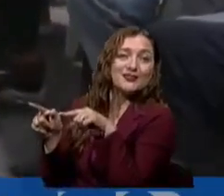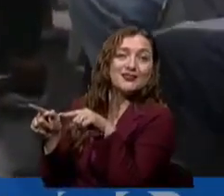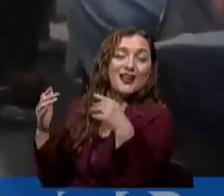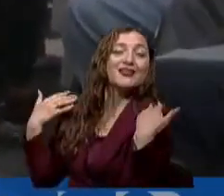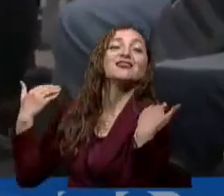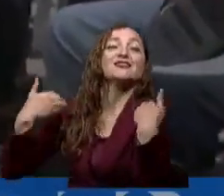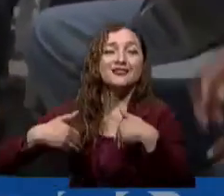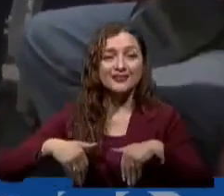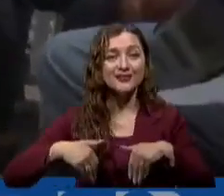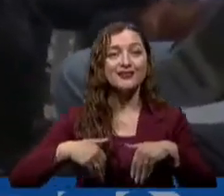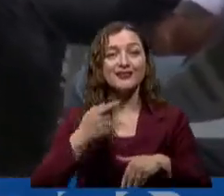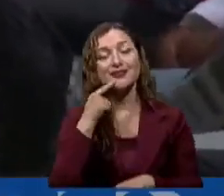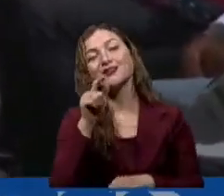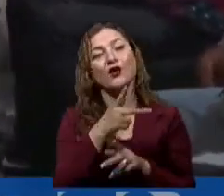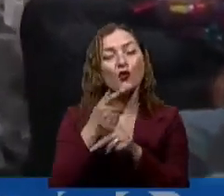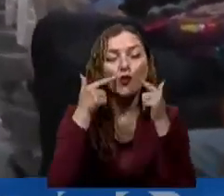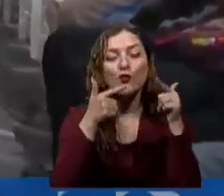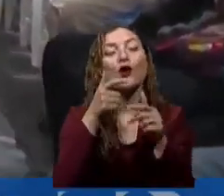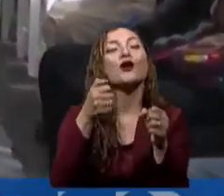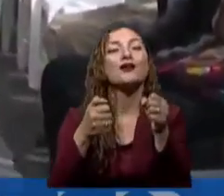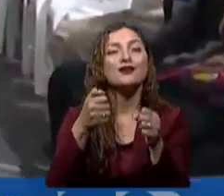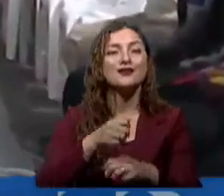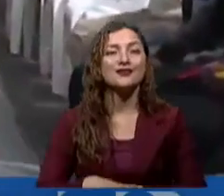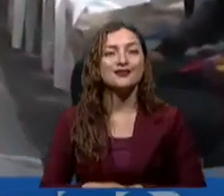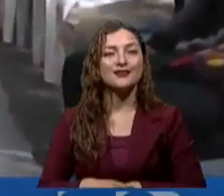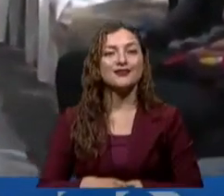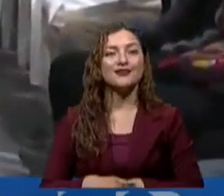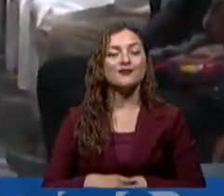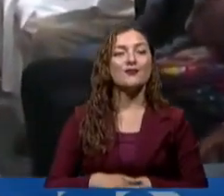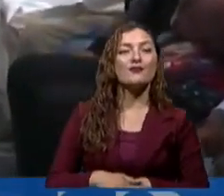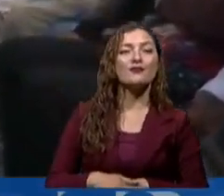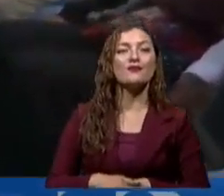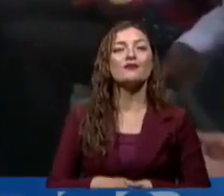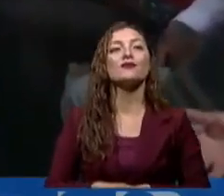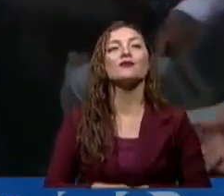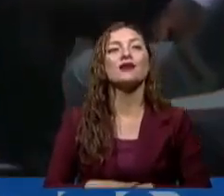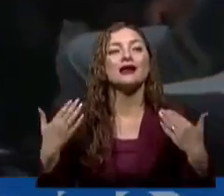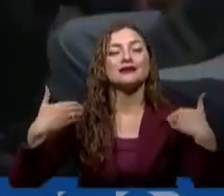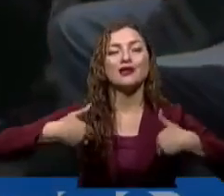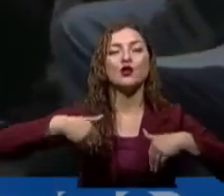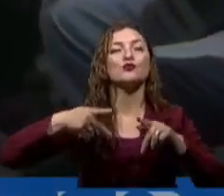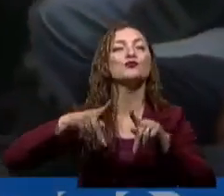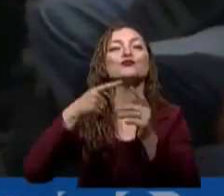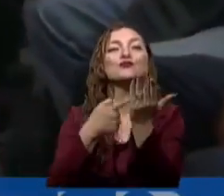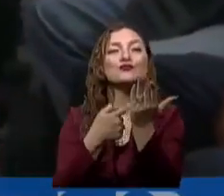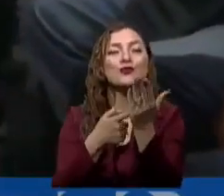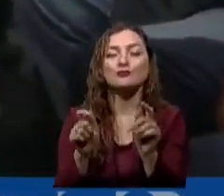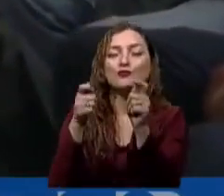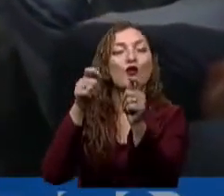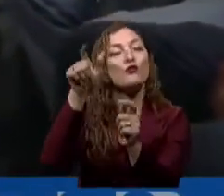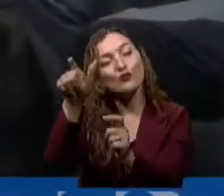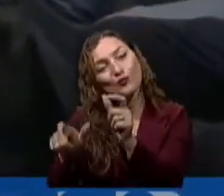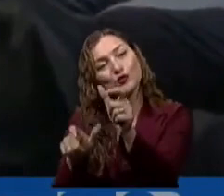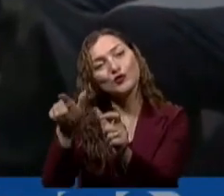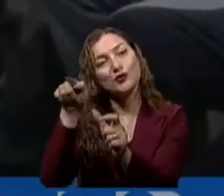chompas, para poder distinguir a los cuidadores. Sí, estos chalecos nos permiten justamente entregar a las